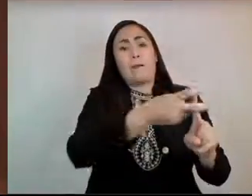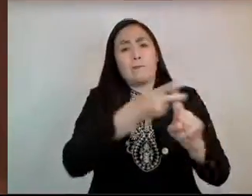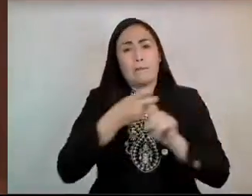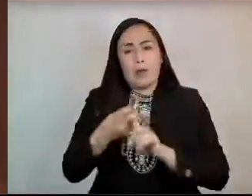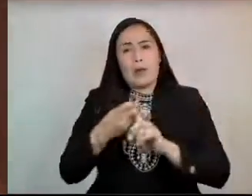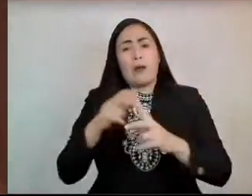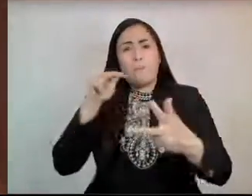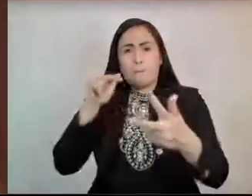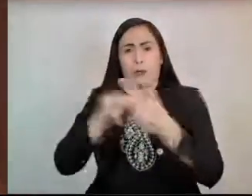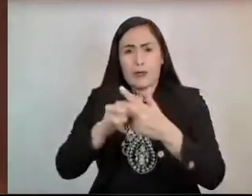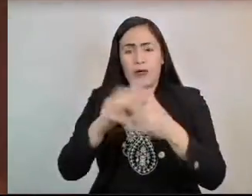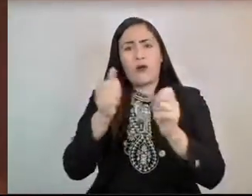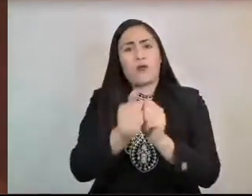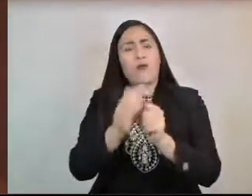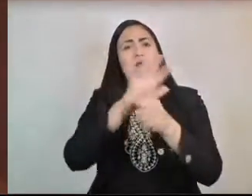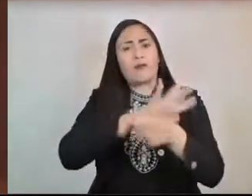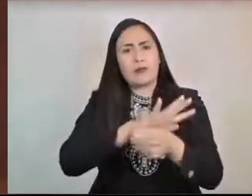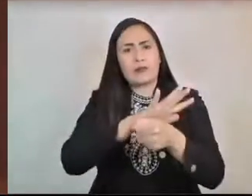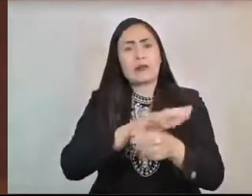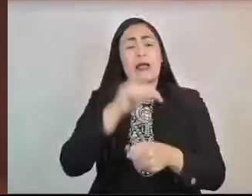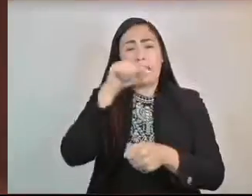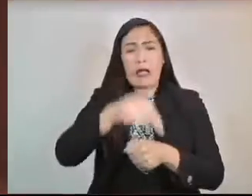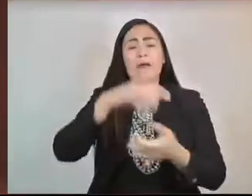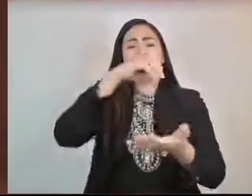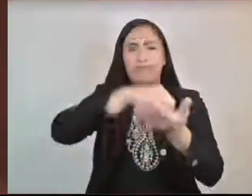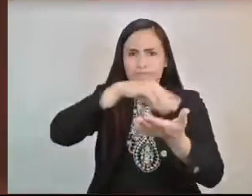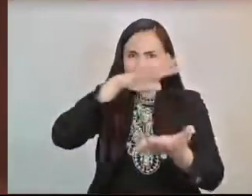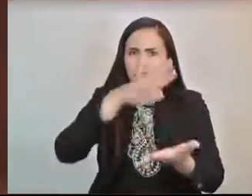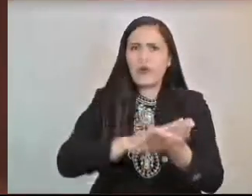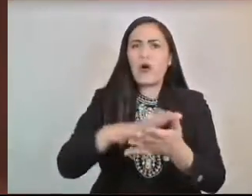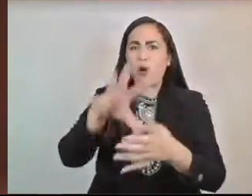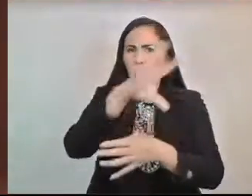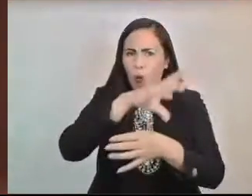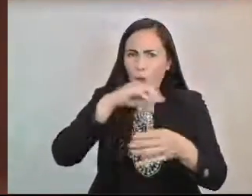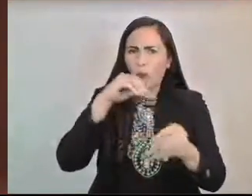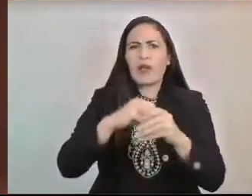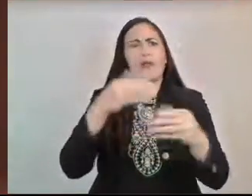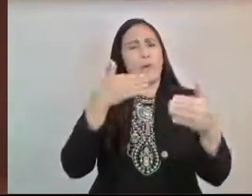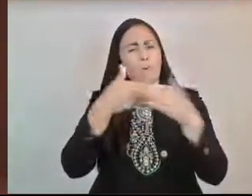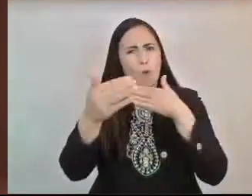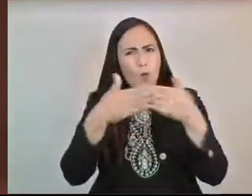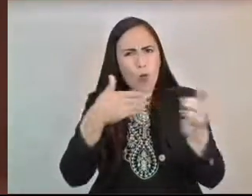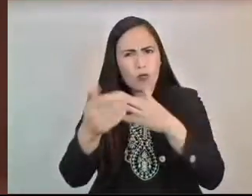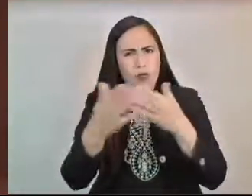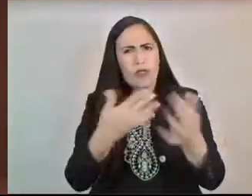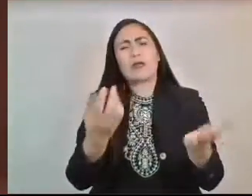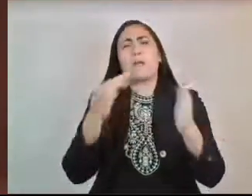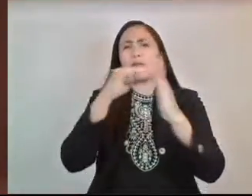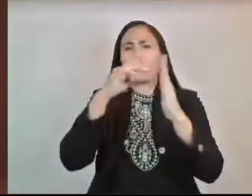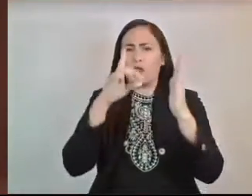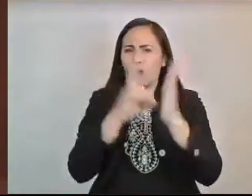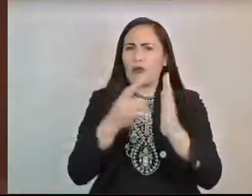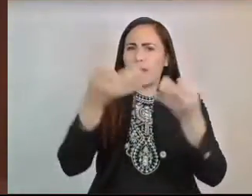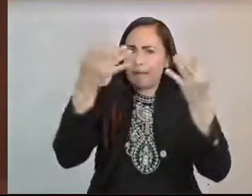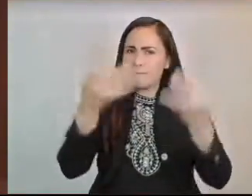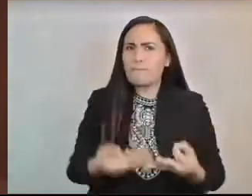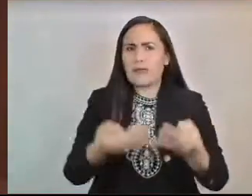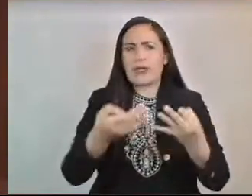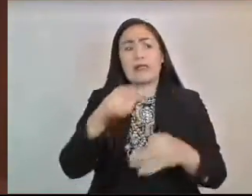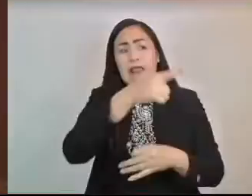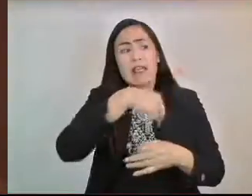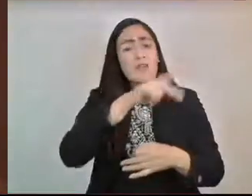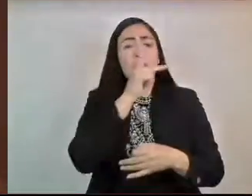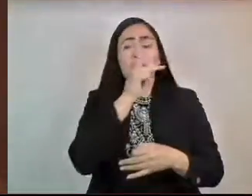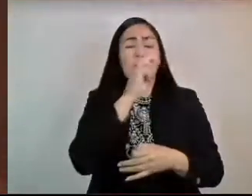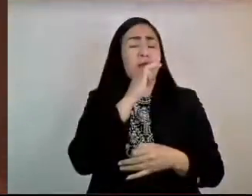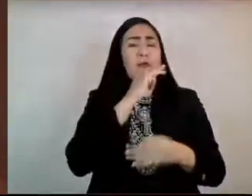y COVID. El contar con un registro completo y actualizado con la metodología correcta en orfandad en